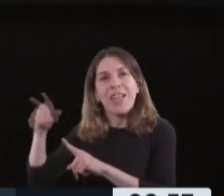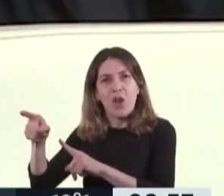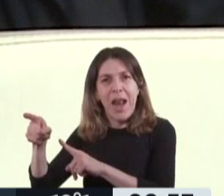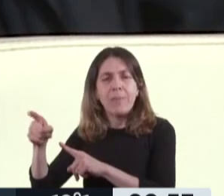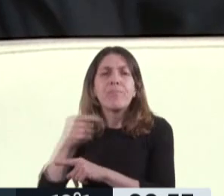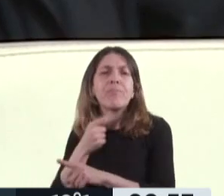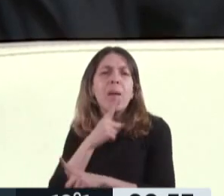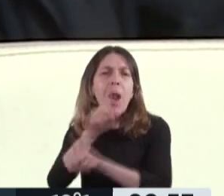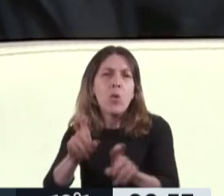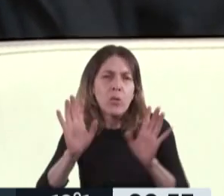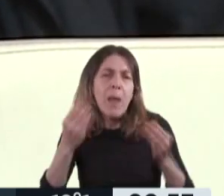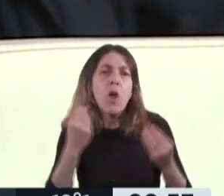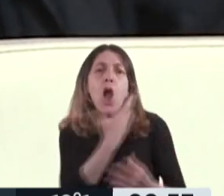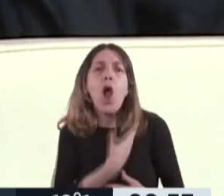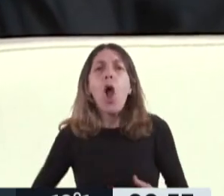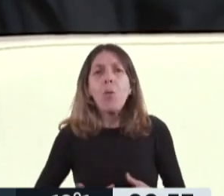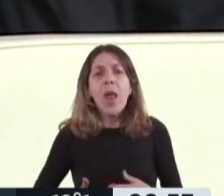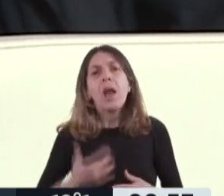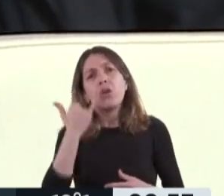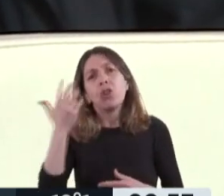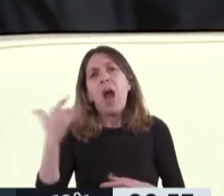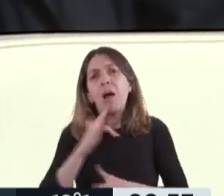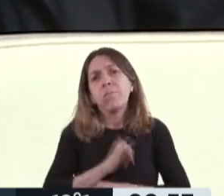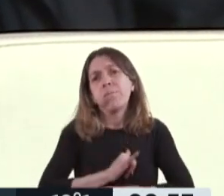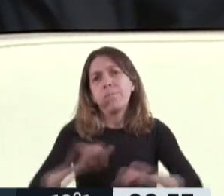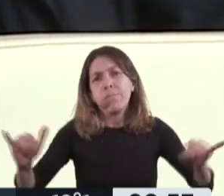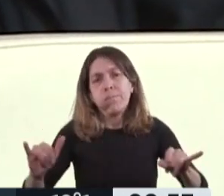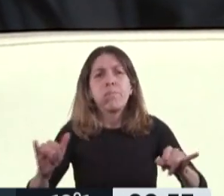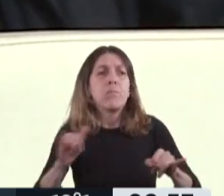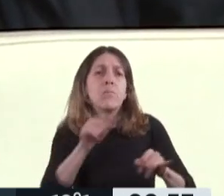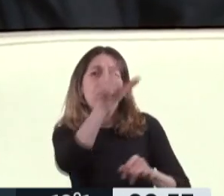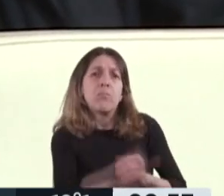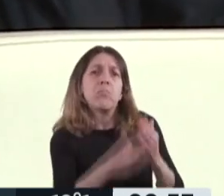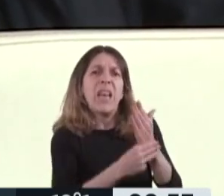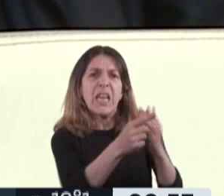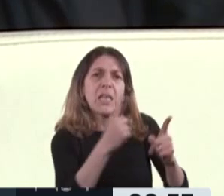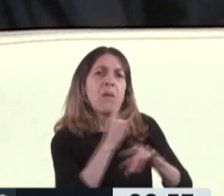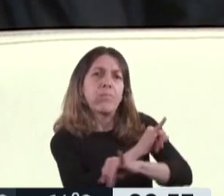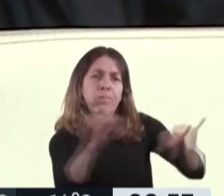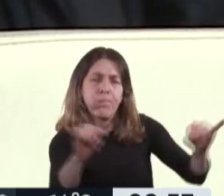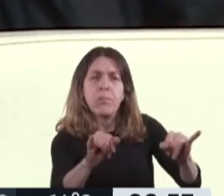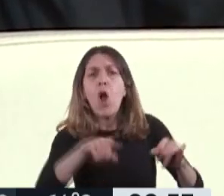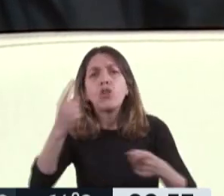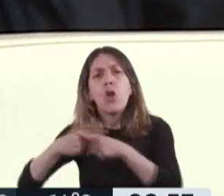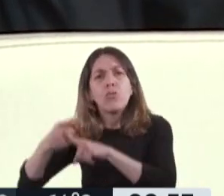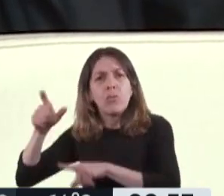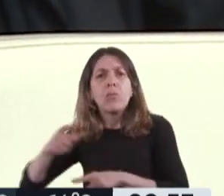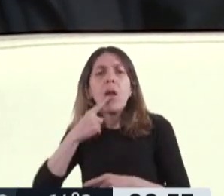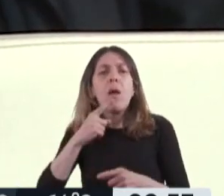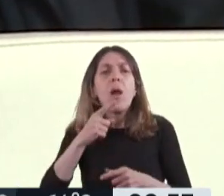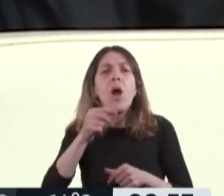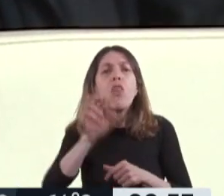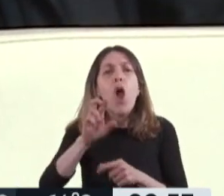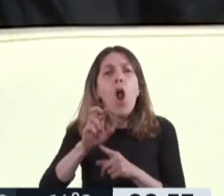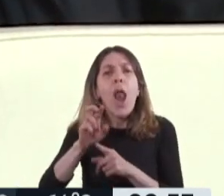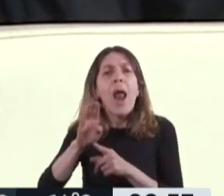preguntarles porque más allá de que el gobierno viene manifestando lo ha dicho usted portavoz son han dicho otros funcionarios que en el mercado del dólar blue ese